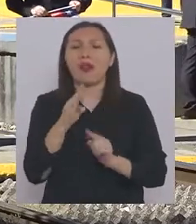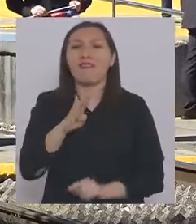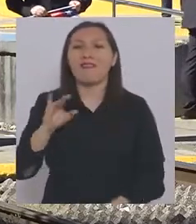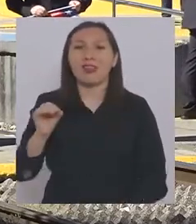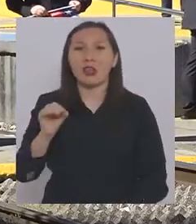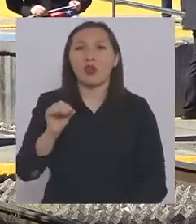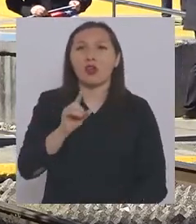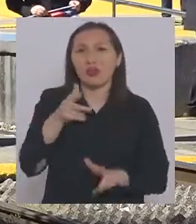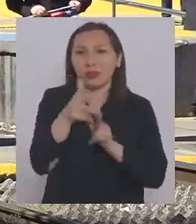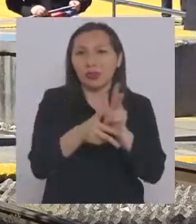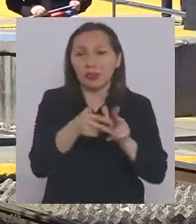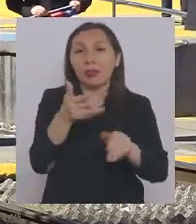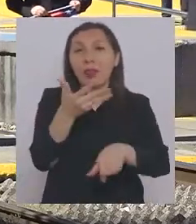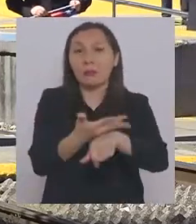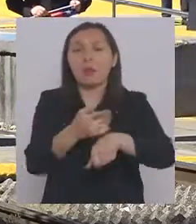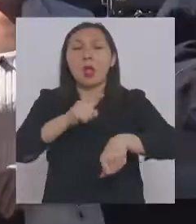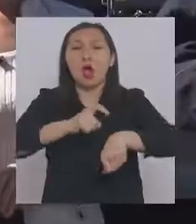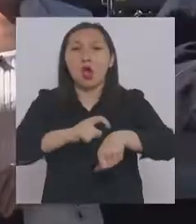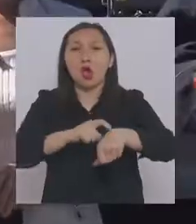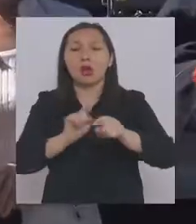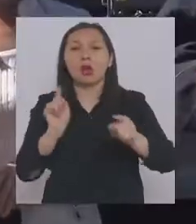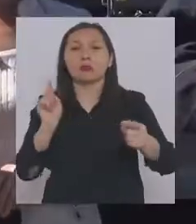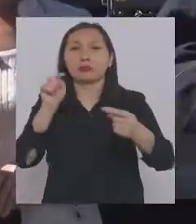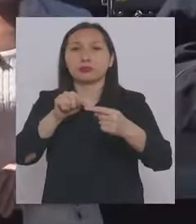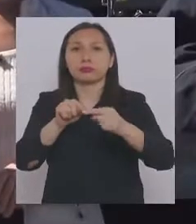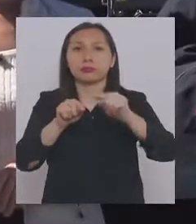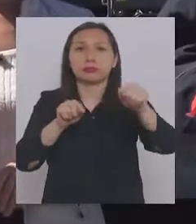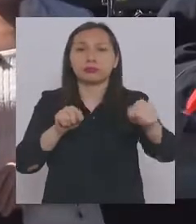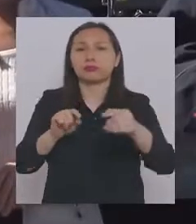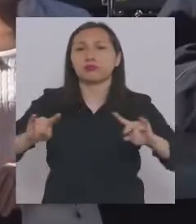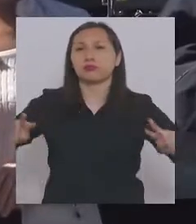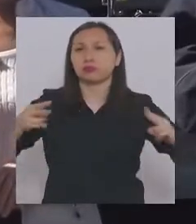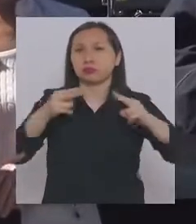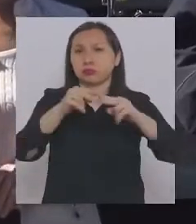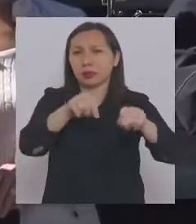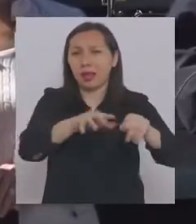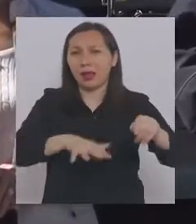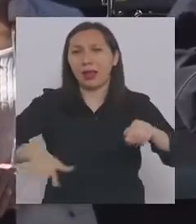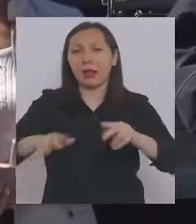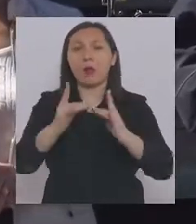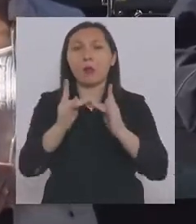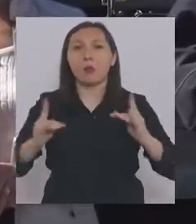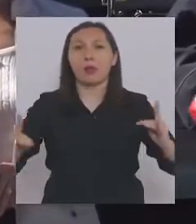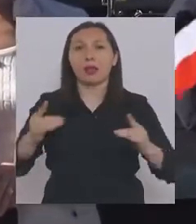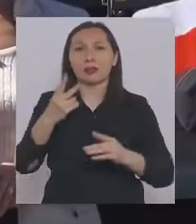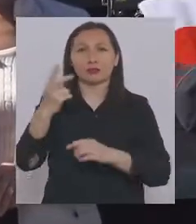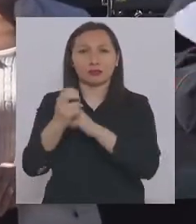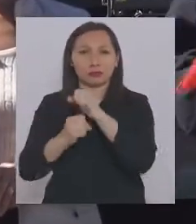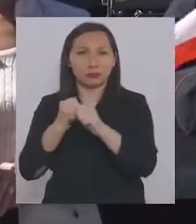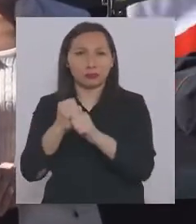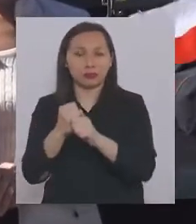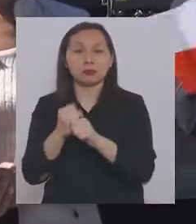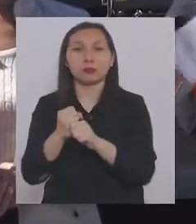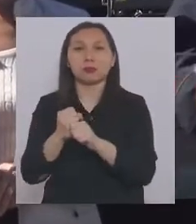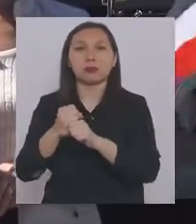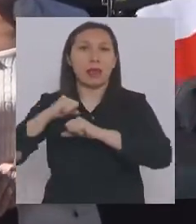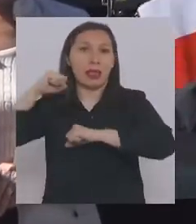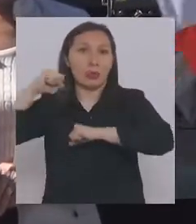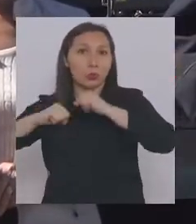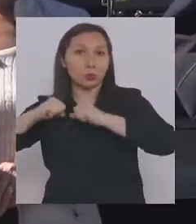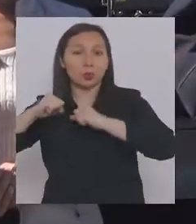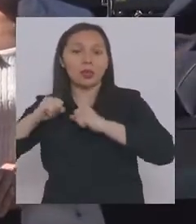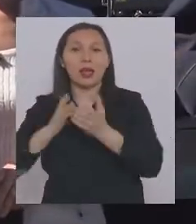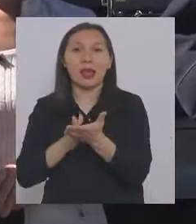Hay también obras de conectividad que merecen ser nombradas, como por ejemplo los puentes Bicentenario e Industrial,